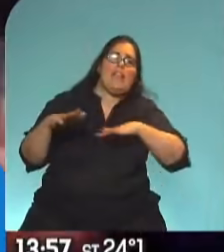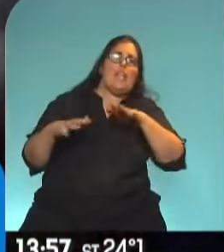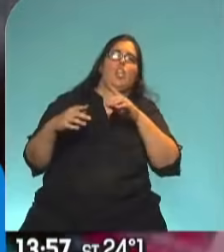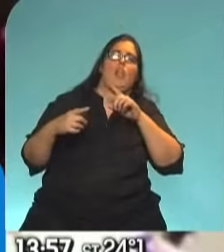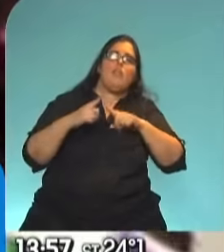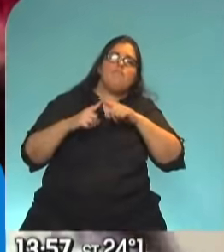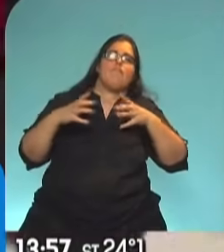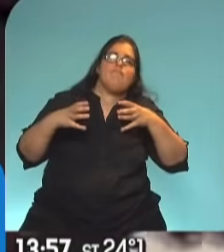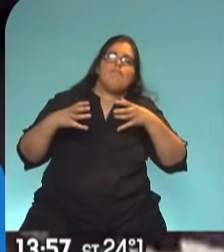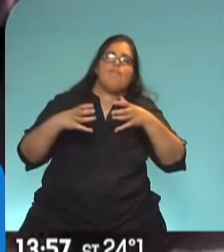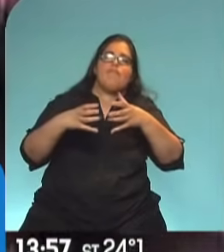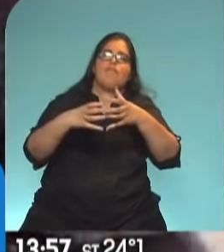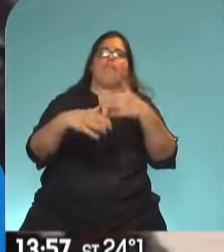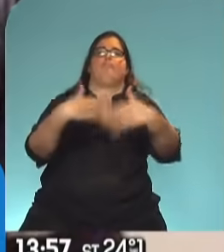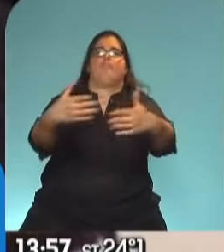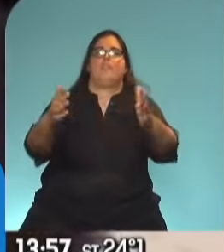¿no? Tal cual.